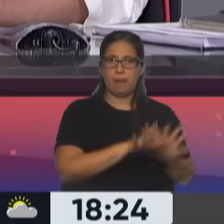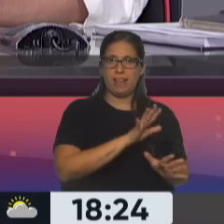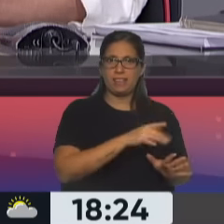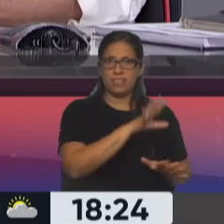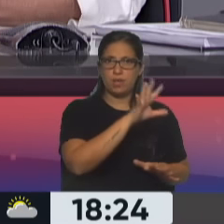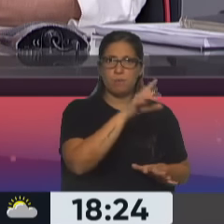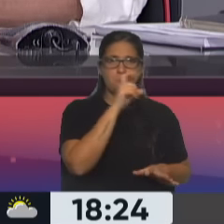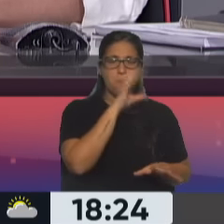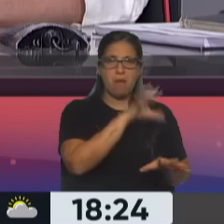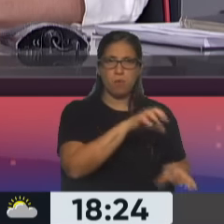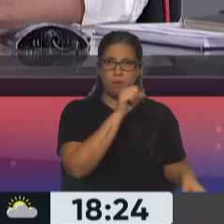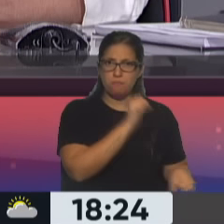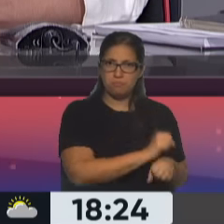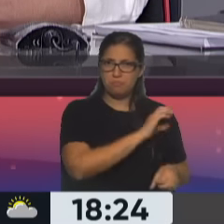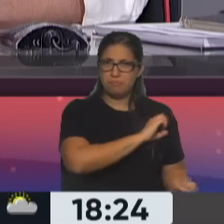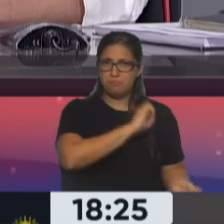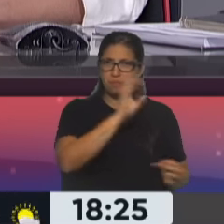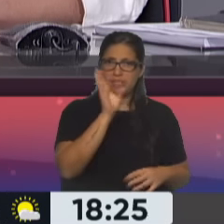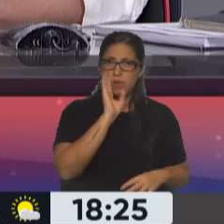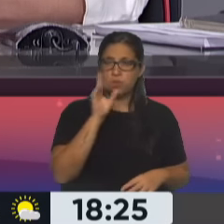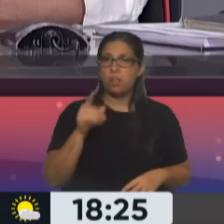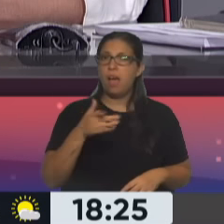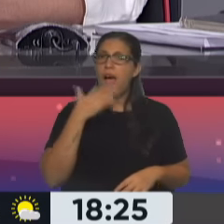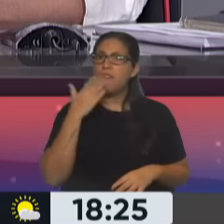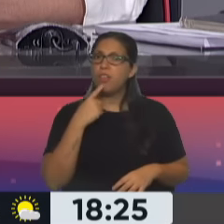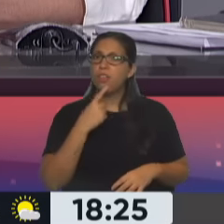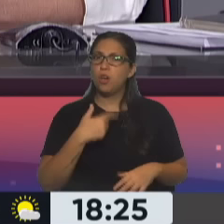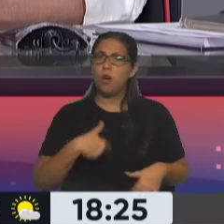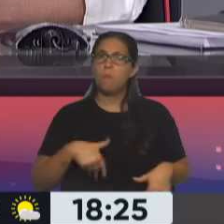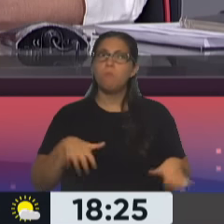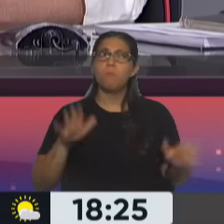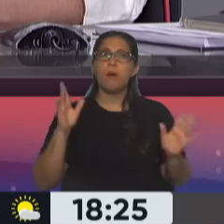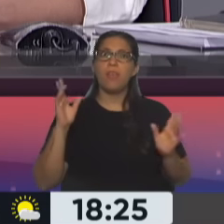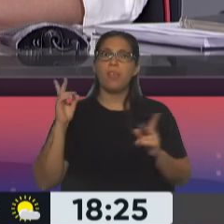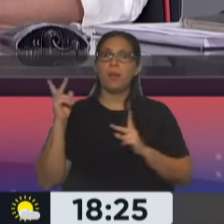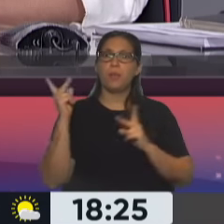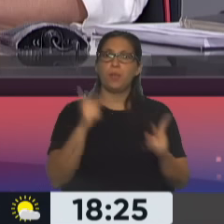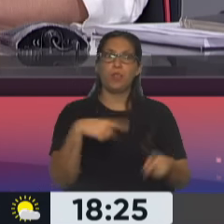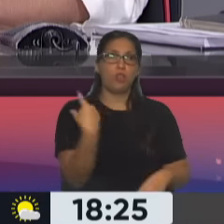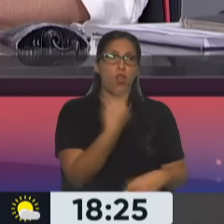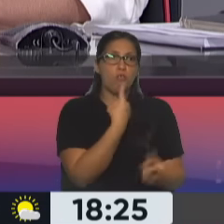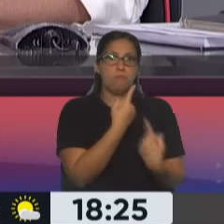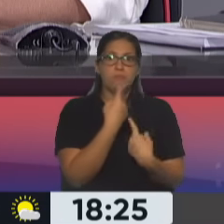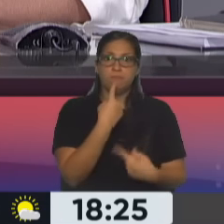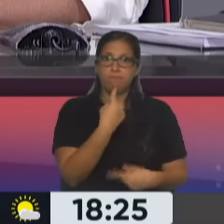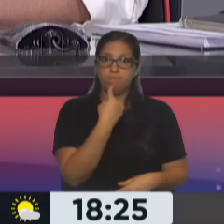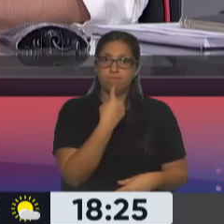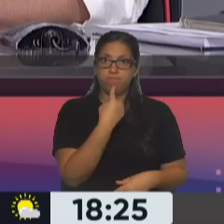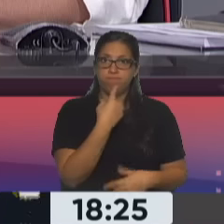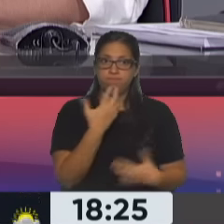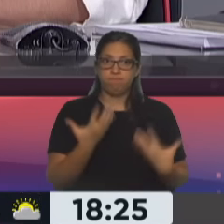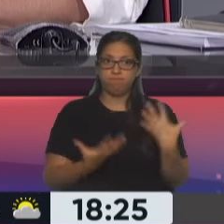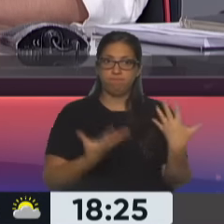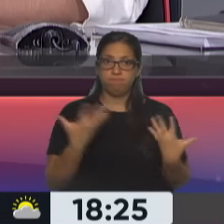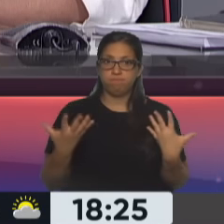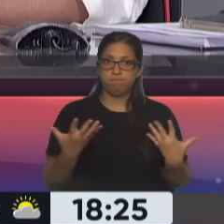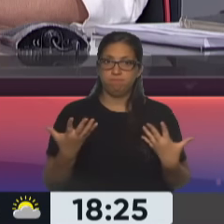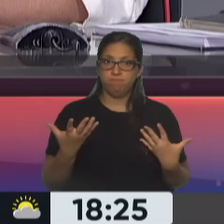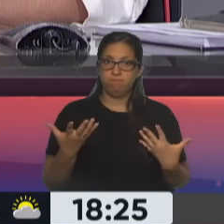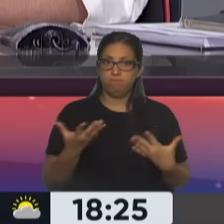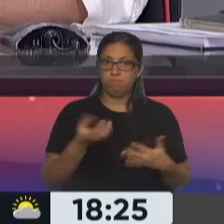Nicolás Maduro de Venezuela, dejó estas palabras y las preguntas de todos los periodistas que estaban ahí. Nuria, te voy a decir algo, es